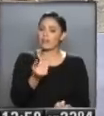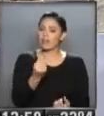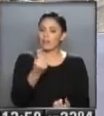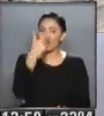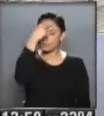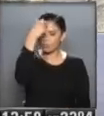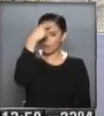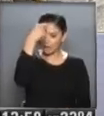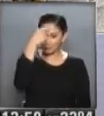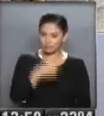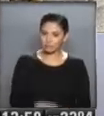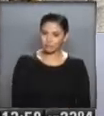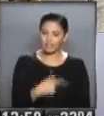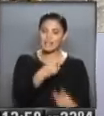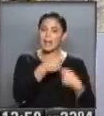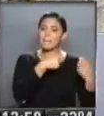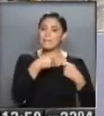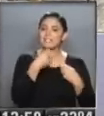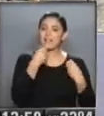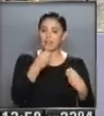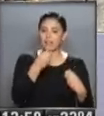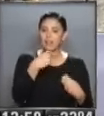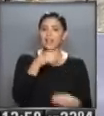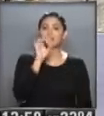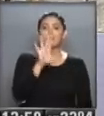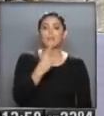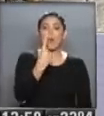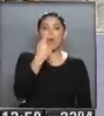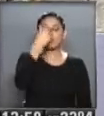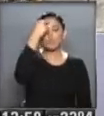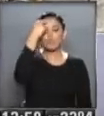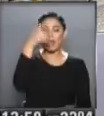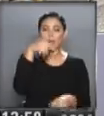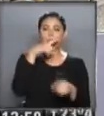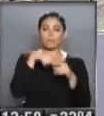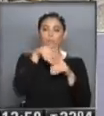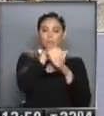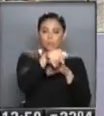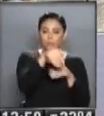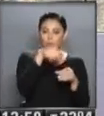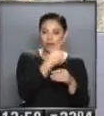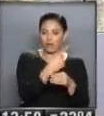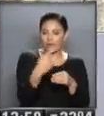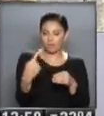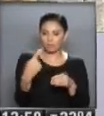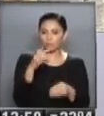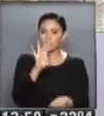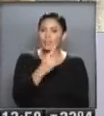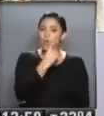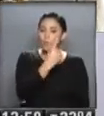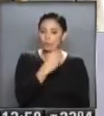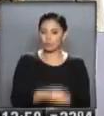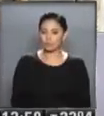conductores. Ustedes saben que las empresas quieren que sea un solo conductor por micro el que justamente llegue a los distintos